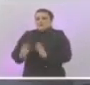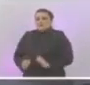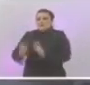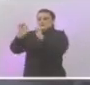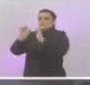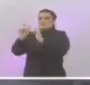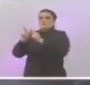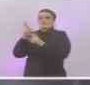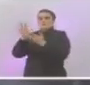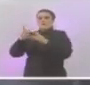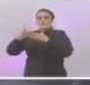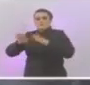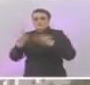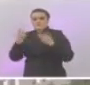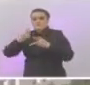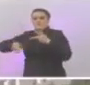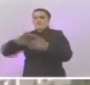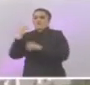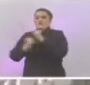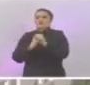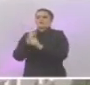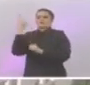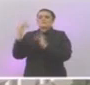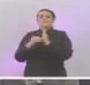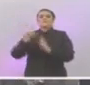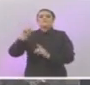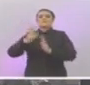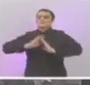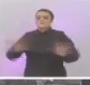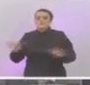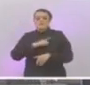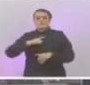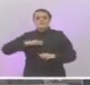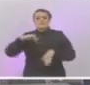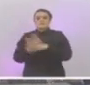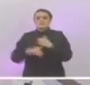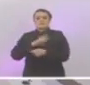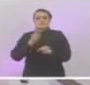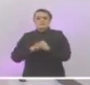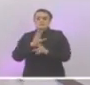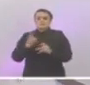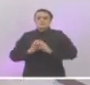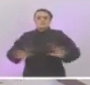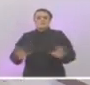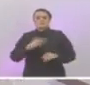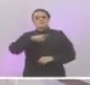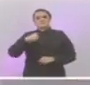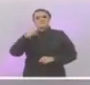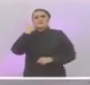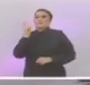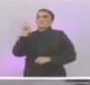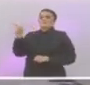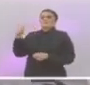principal y a finales del año 2020 deberá quedar concluido en su totalidad. Queremos que este